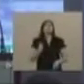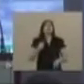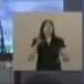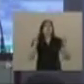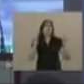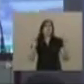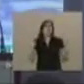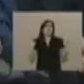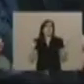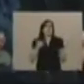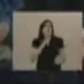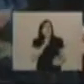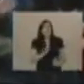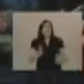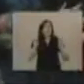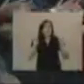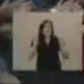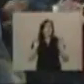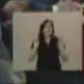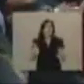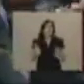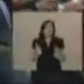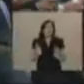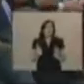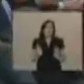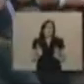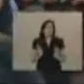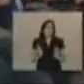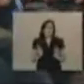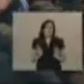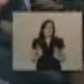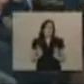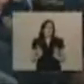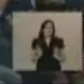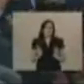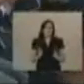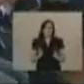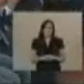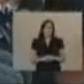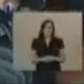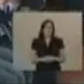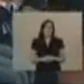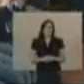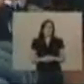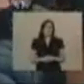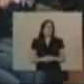pretendí ser revolucionaria, siempre fui peronista y muy humildemente nada más.